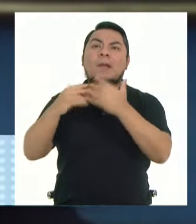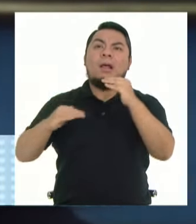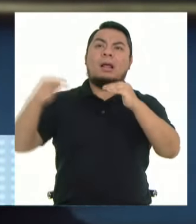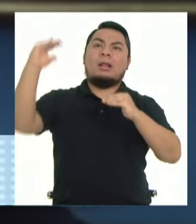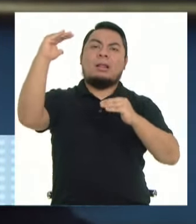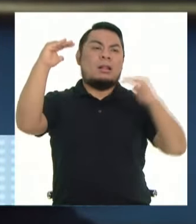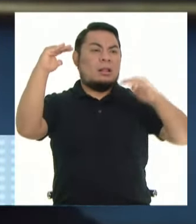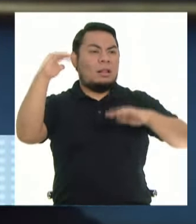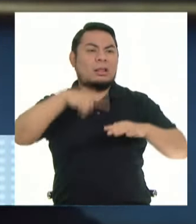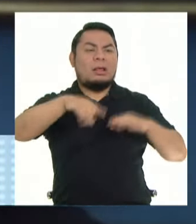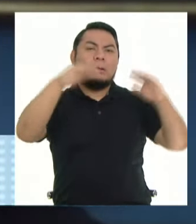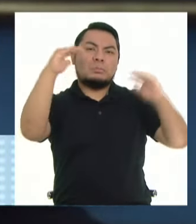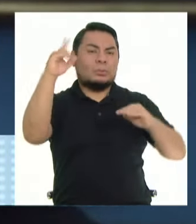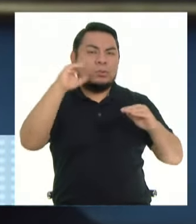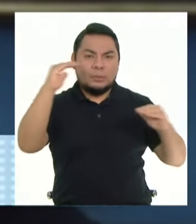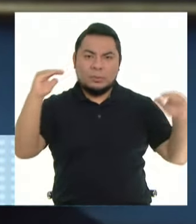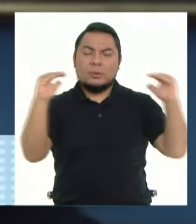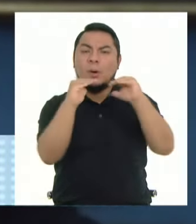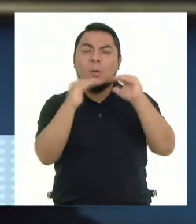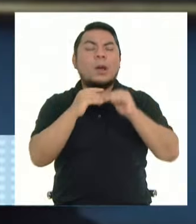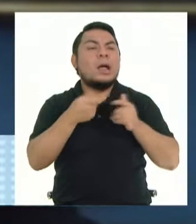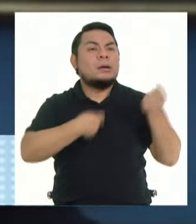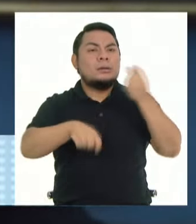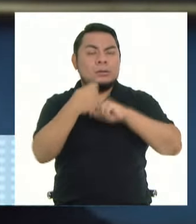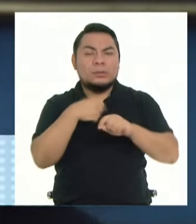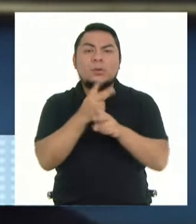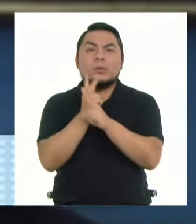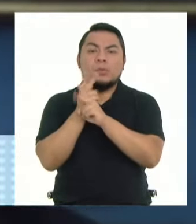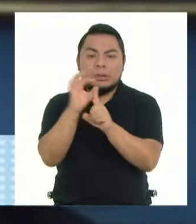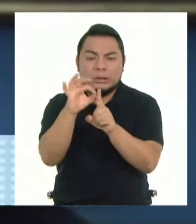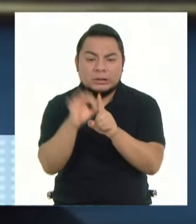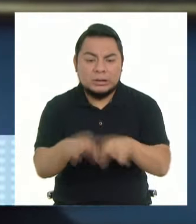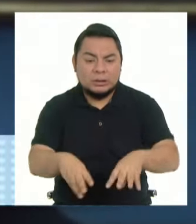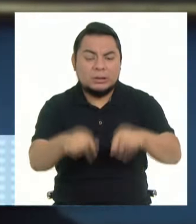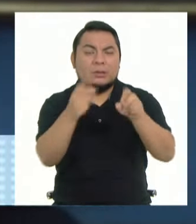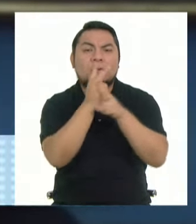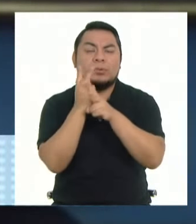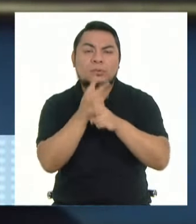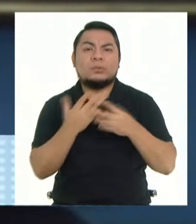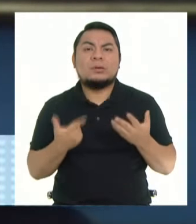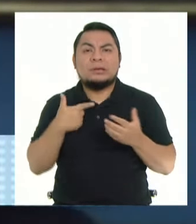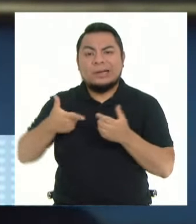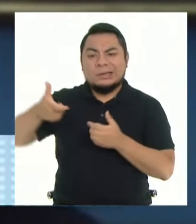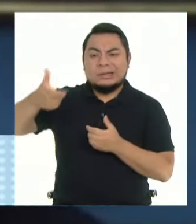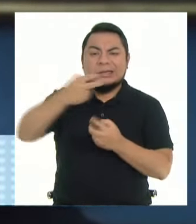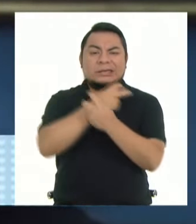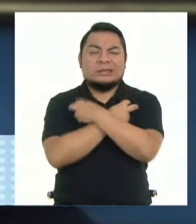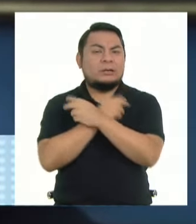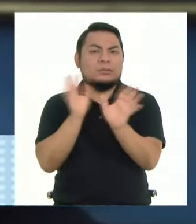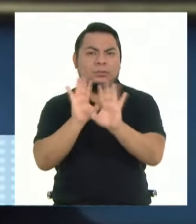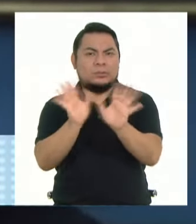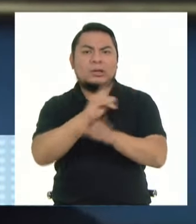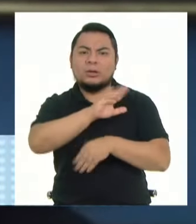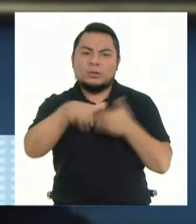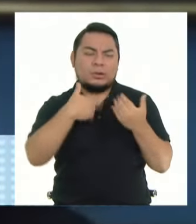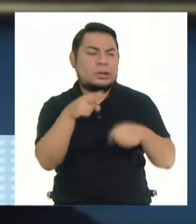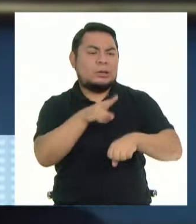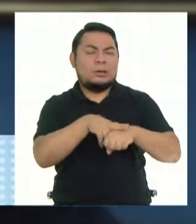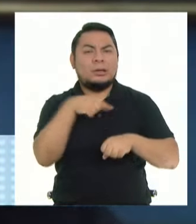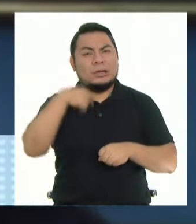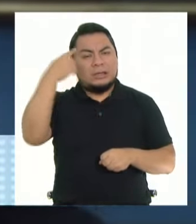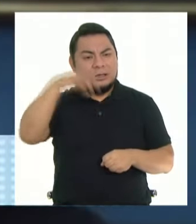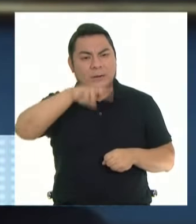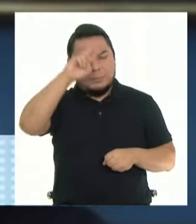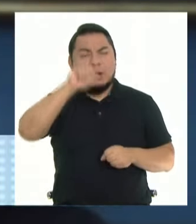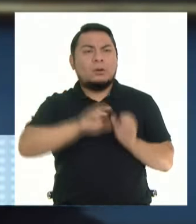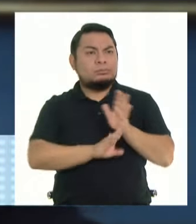saberes ancestrales, de poder cuidar nuestras semillas, no creemos en temas de productos transgénicos y creemos que somos un país que tiene una potencia